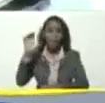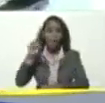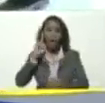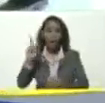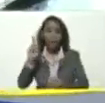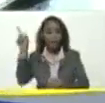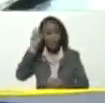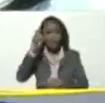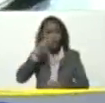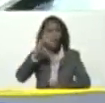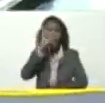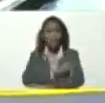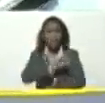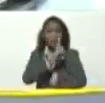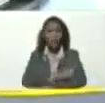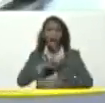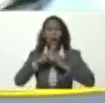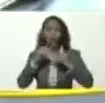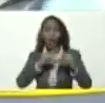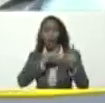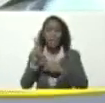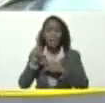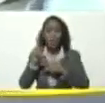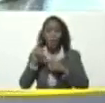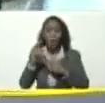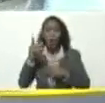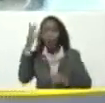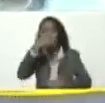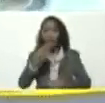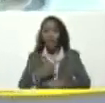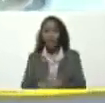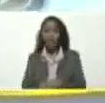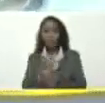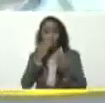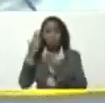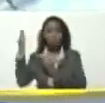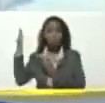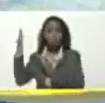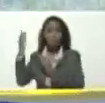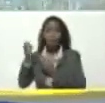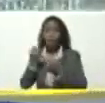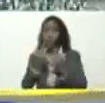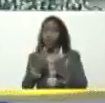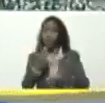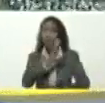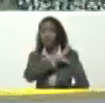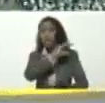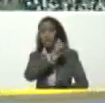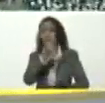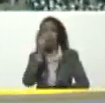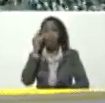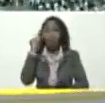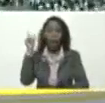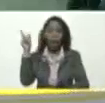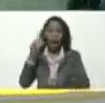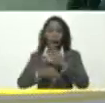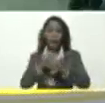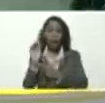enseñó con disciplina a toda esa muchachada. Y miren cuántos directores y directoras han